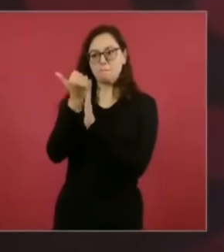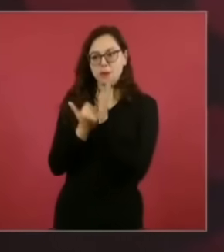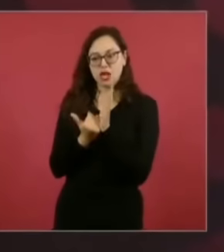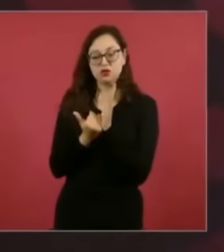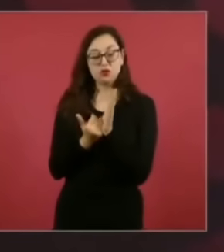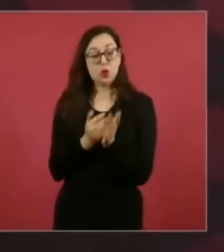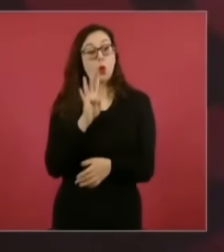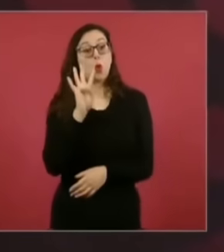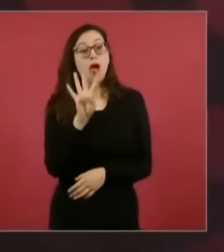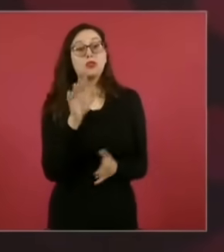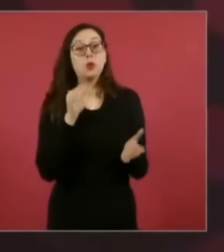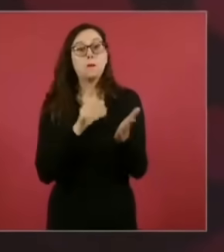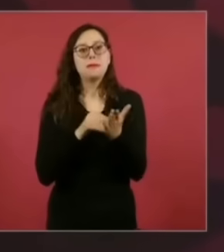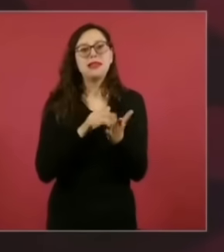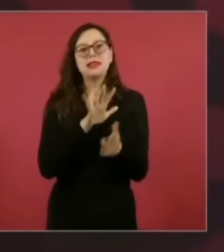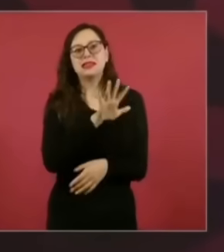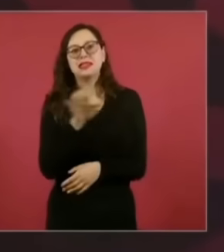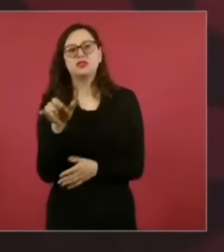dólares.